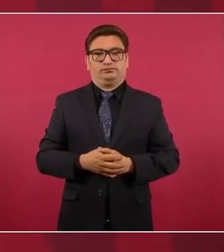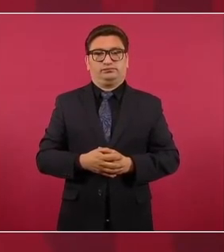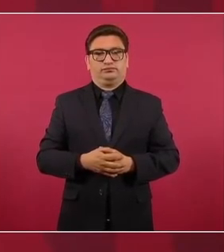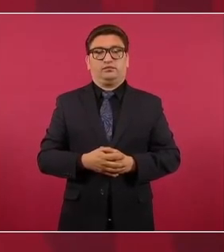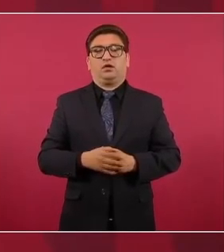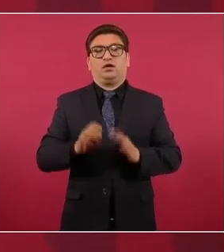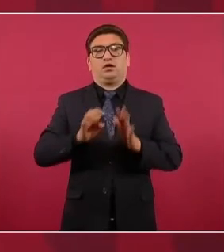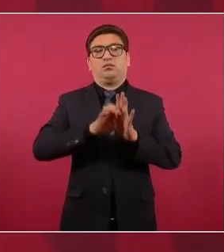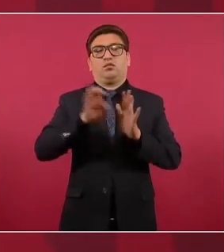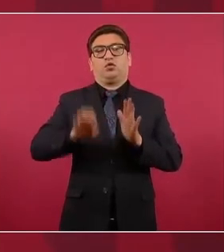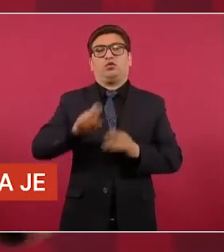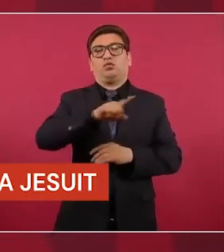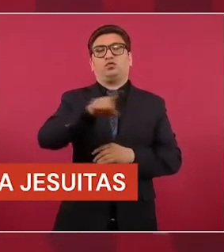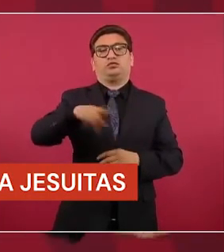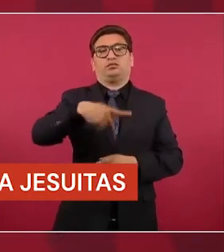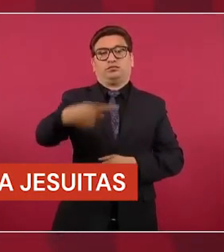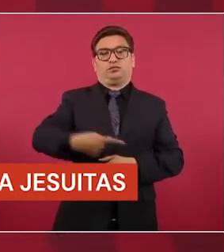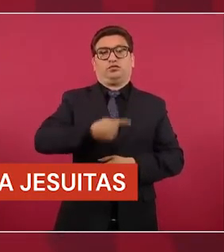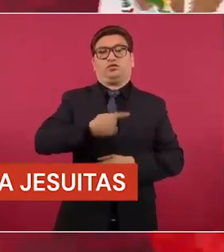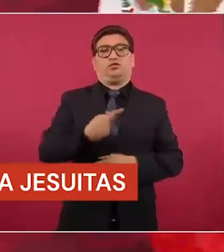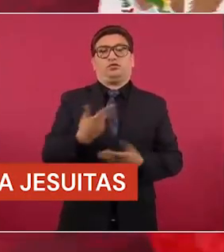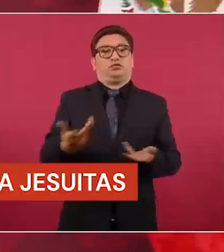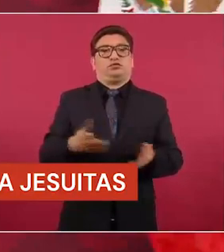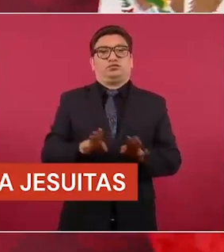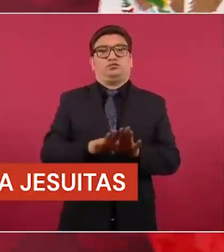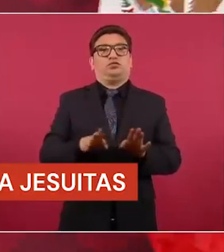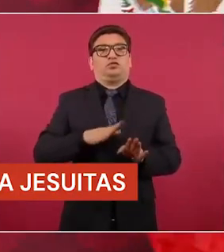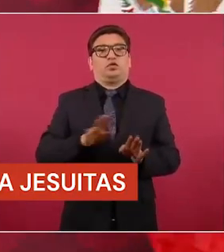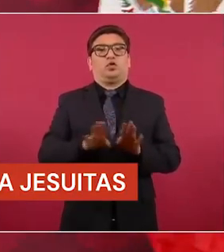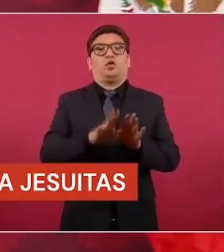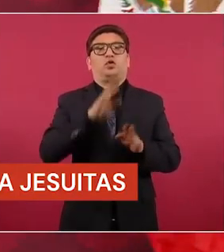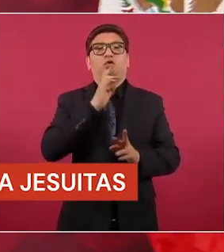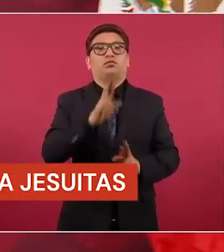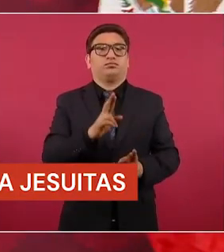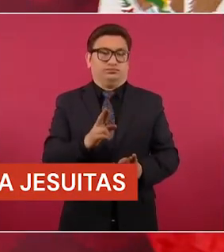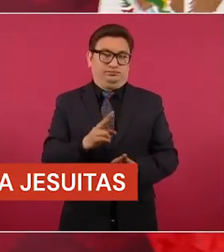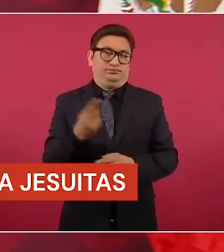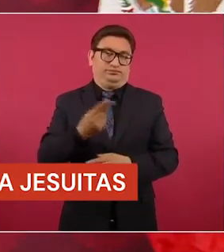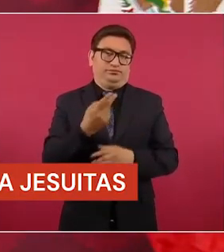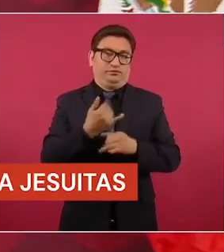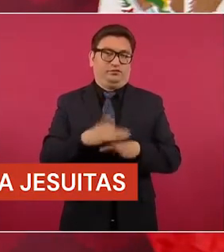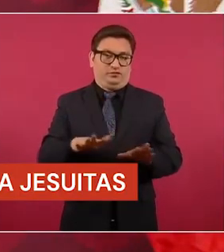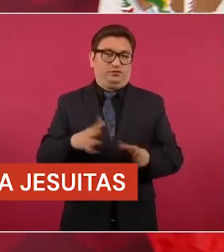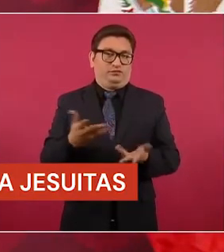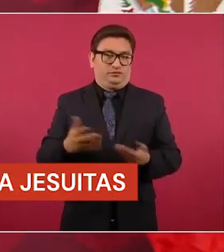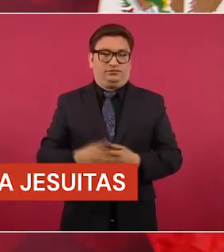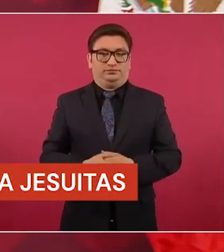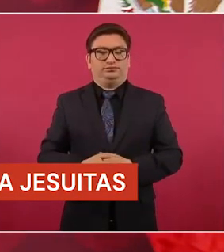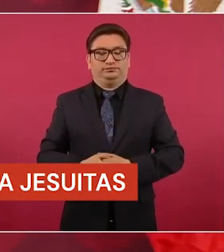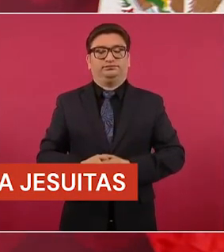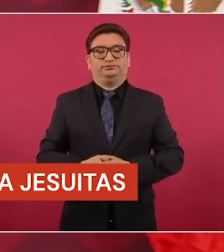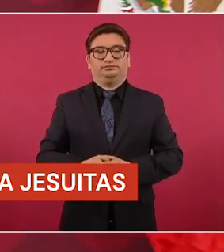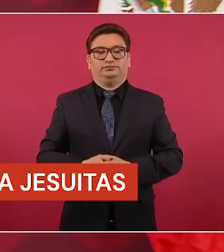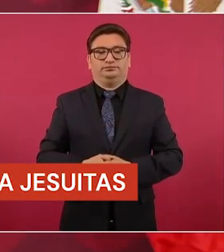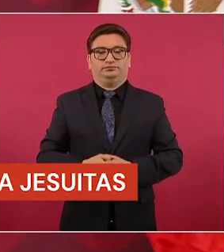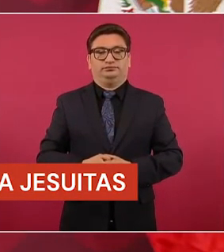Me preguntan ustedes algo y yo no sabría decirles